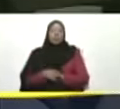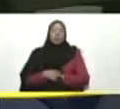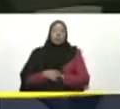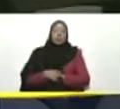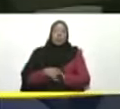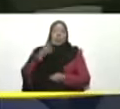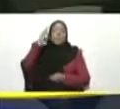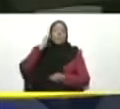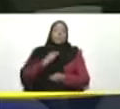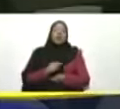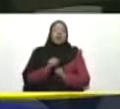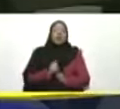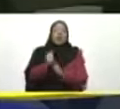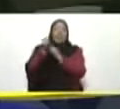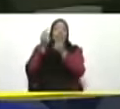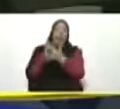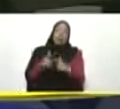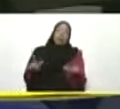Bolívar fue el libertador